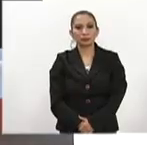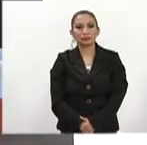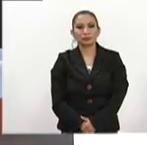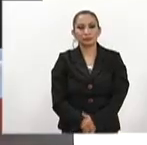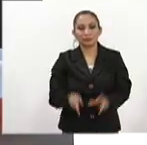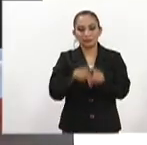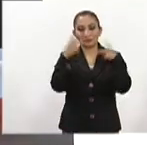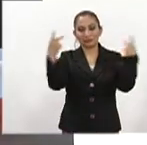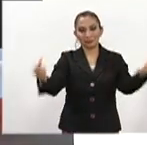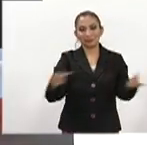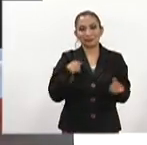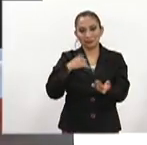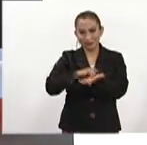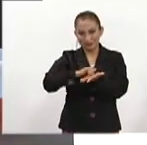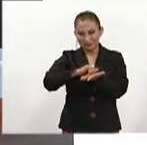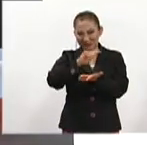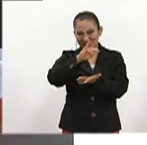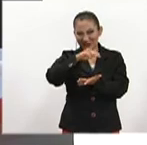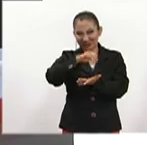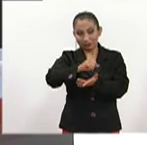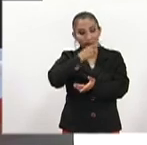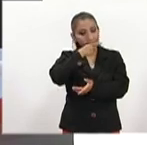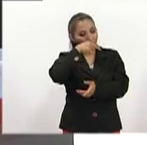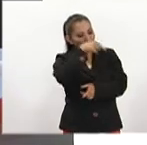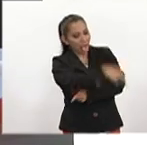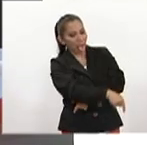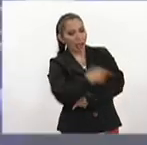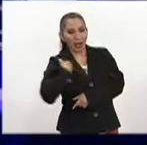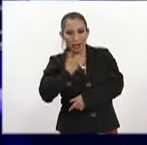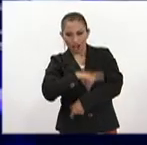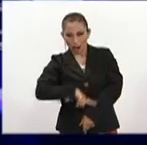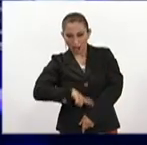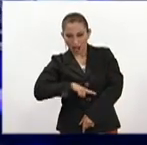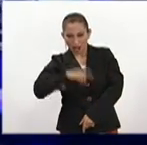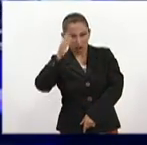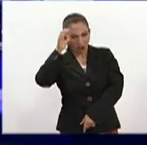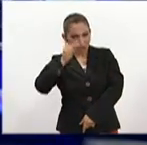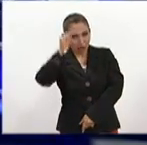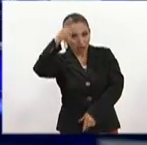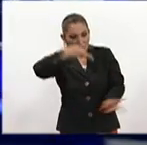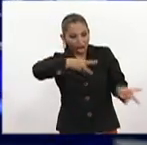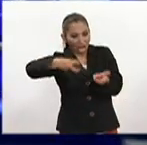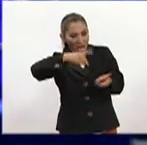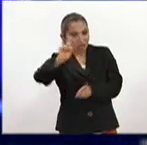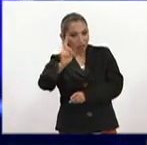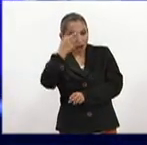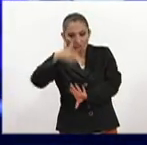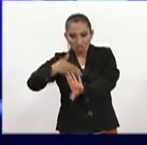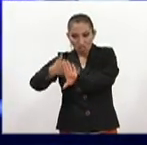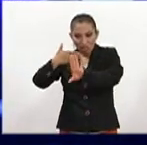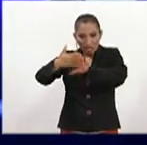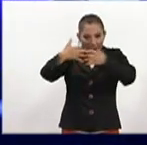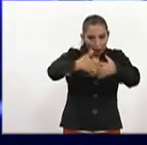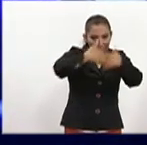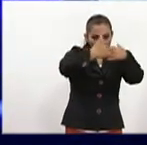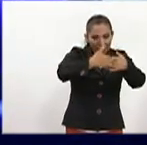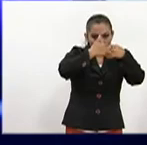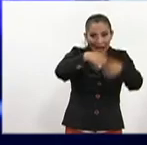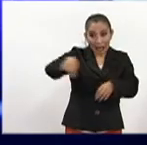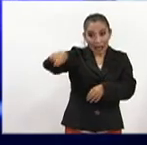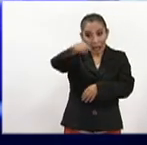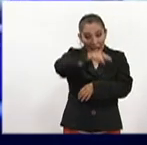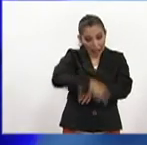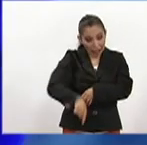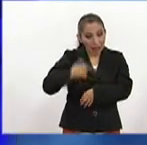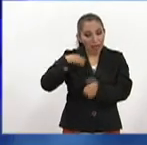El periódico The New York Times reveló que el gobierno de Kim Jong-un ha robado millones de dólares y atacado a empresas y administraciones públicas